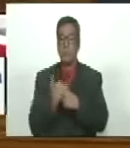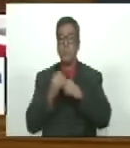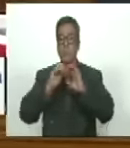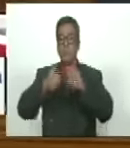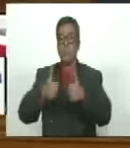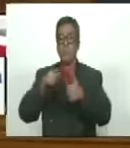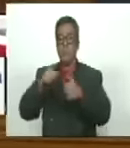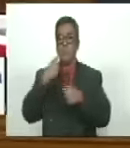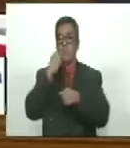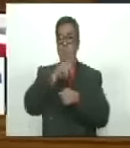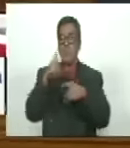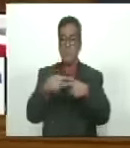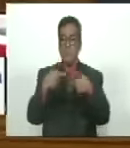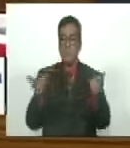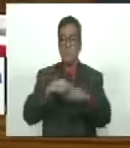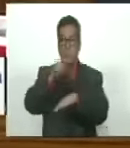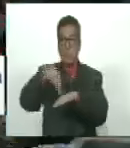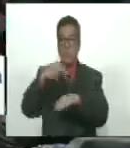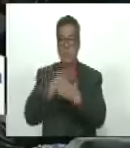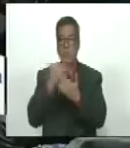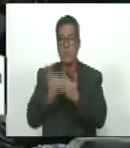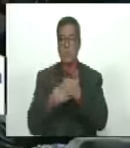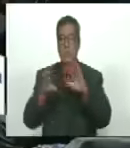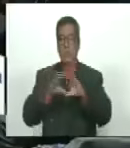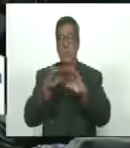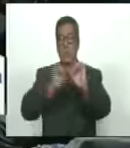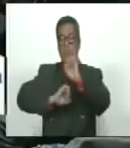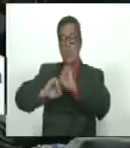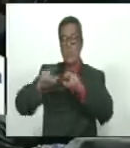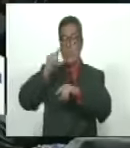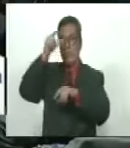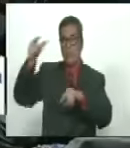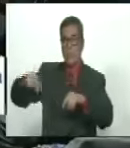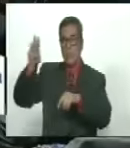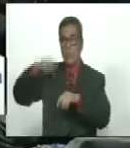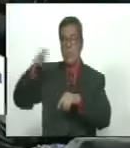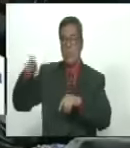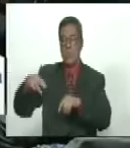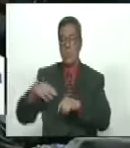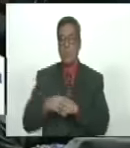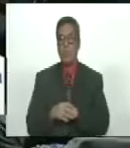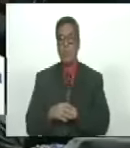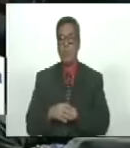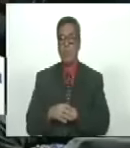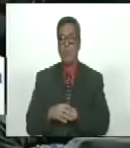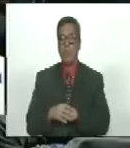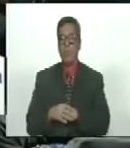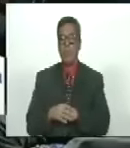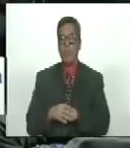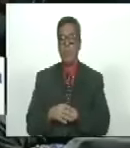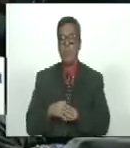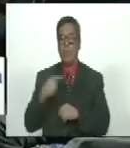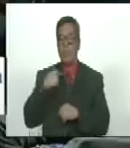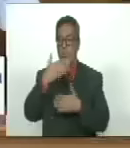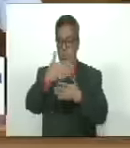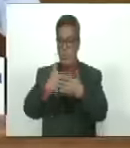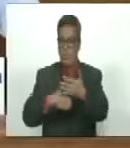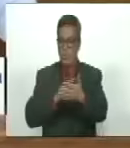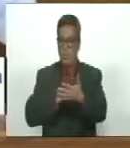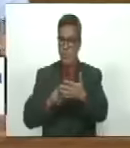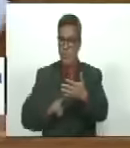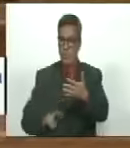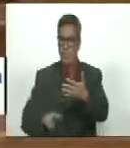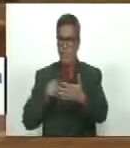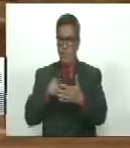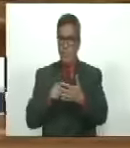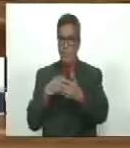arranque de la consulta pública nacional del proyecto de ley orgánica para la defensa de la Guayana Esequiba. Aquí yo tengo una lista